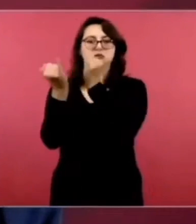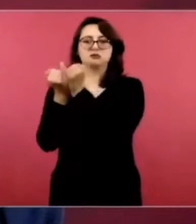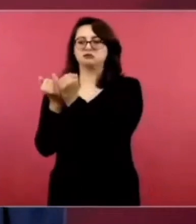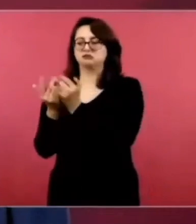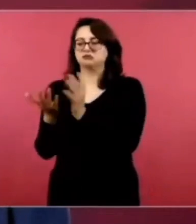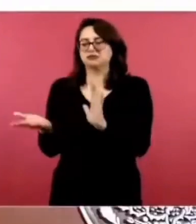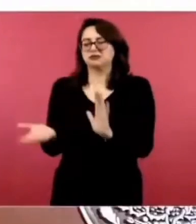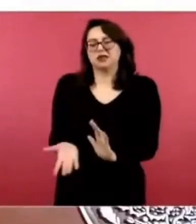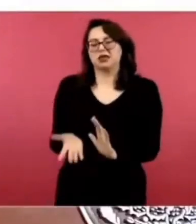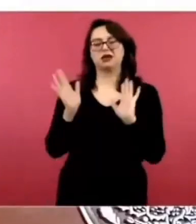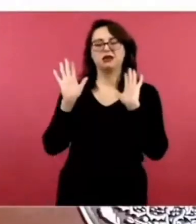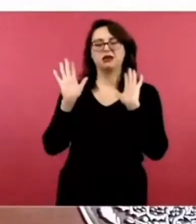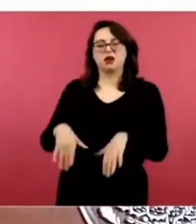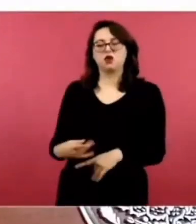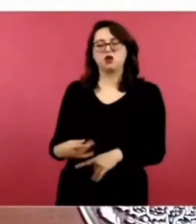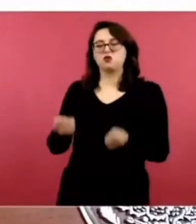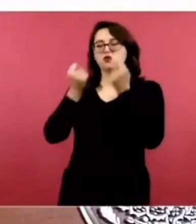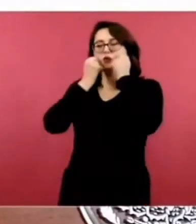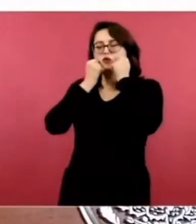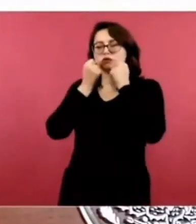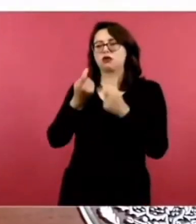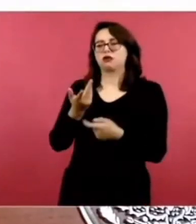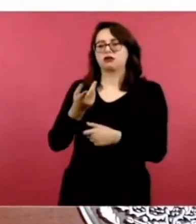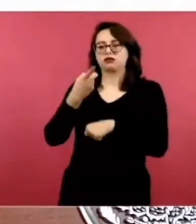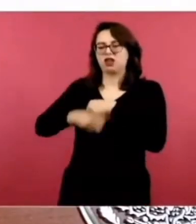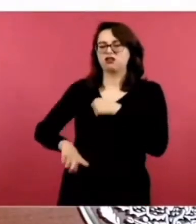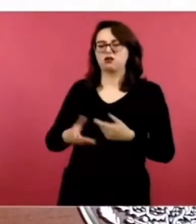estar comiendo